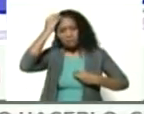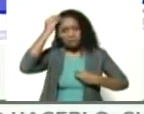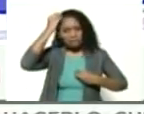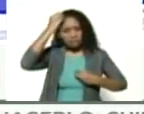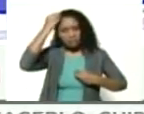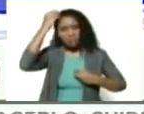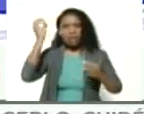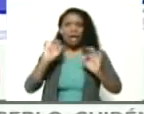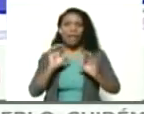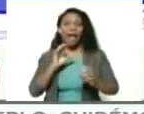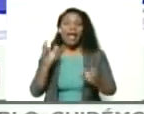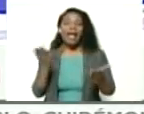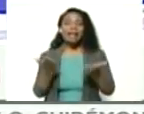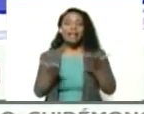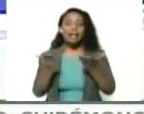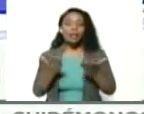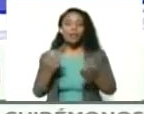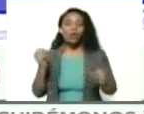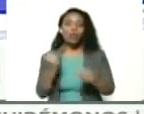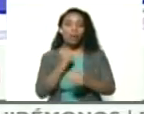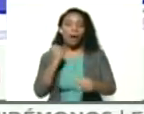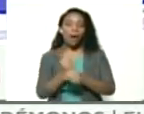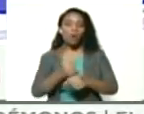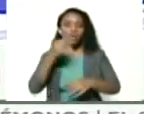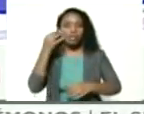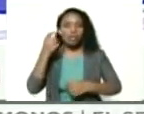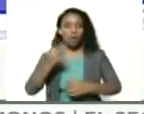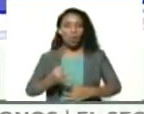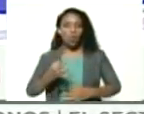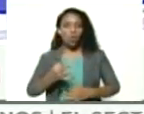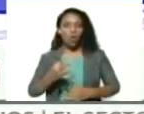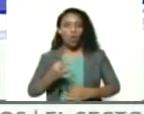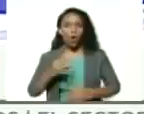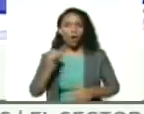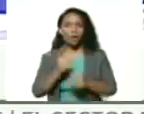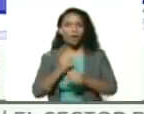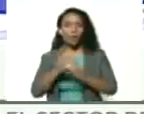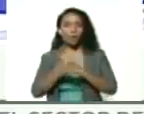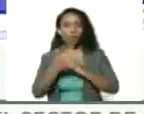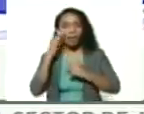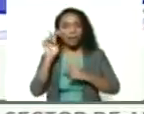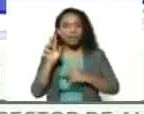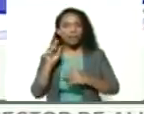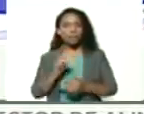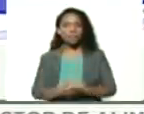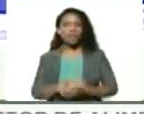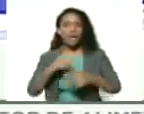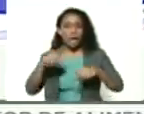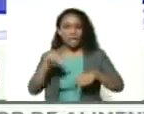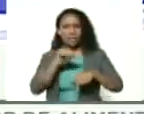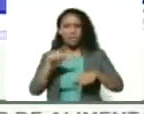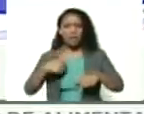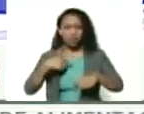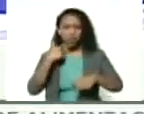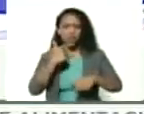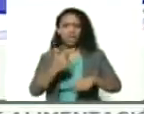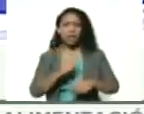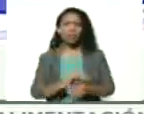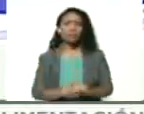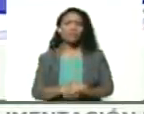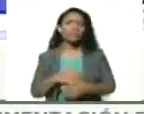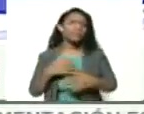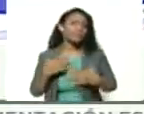laboral, seguridad en el trabajo. Bueno, esta semana yo diría